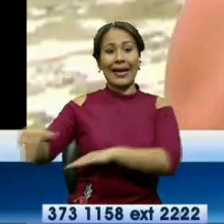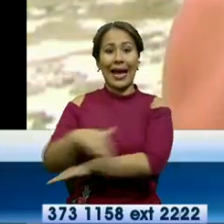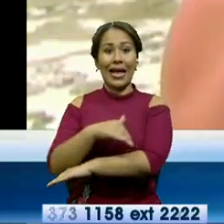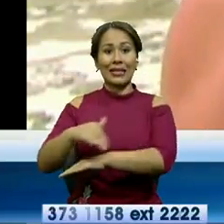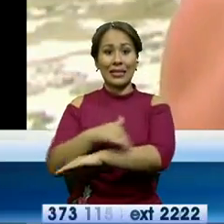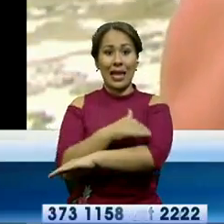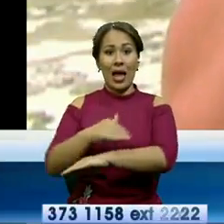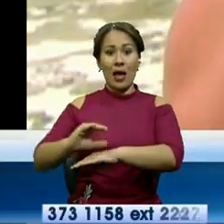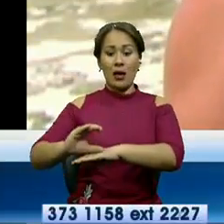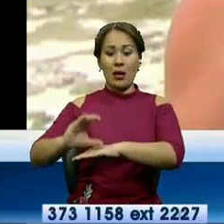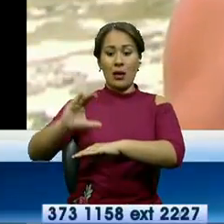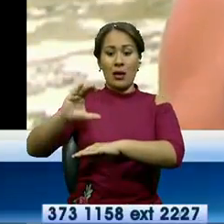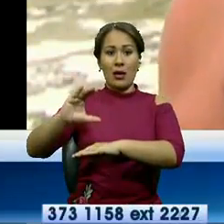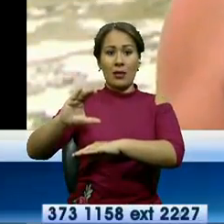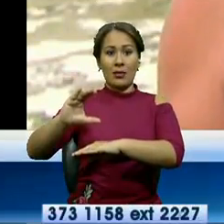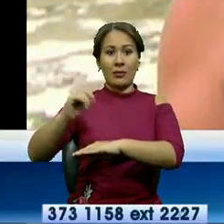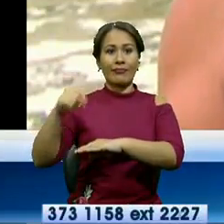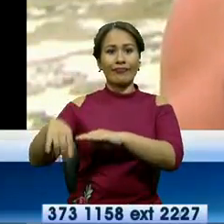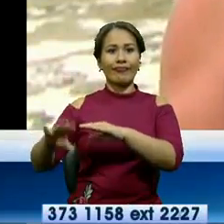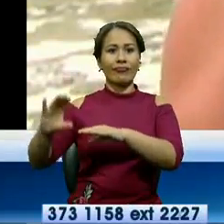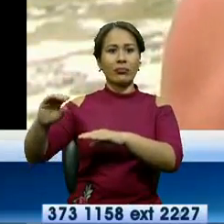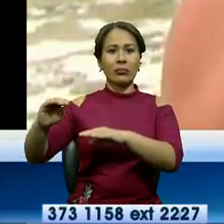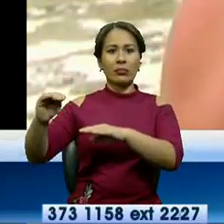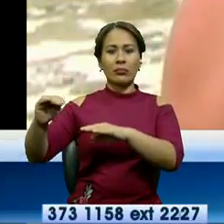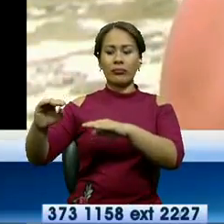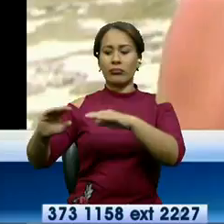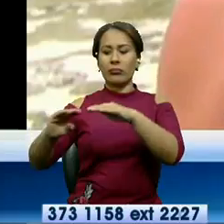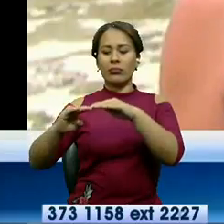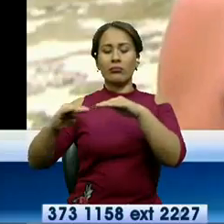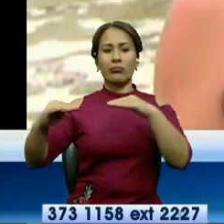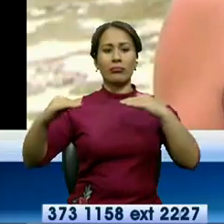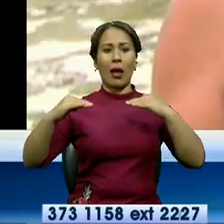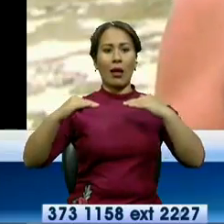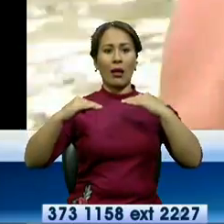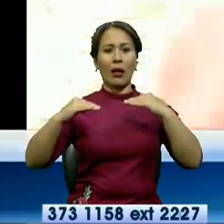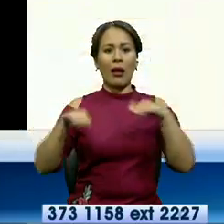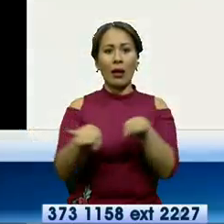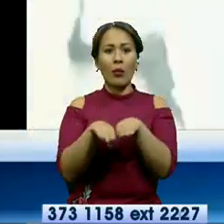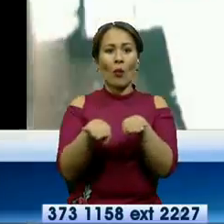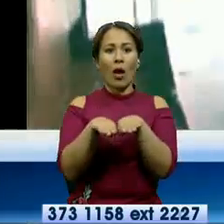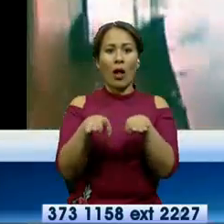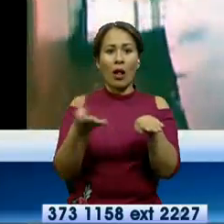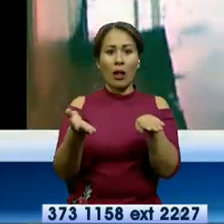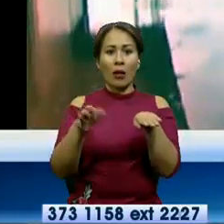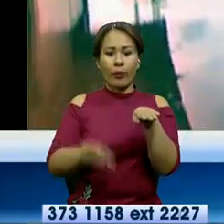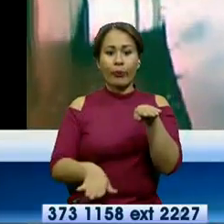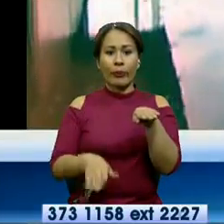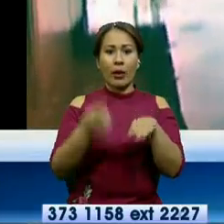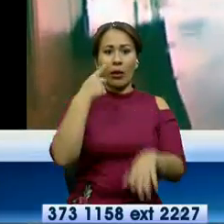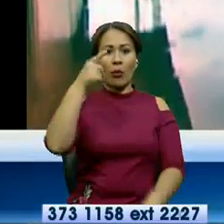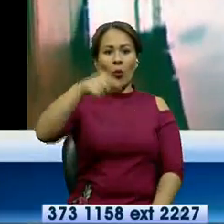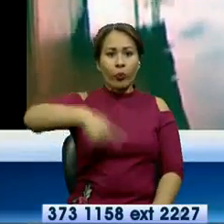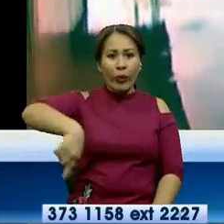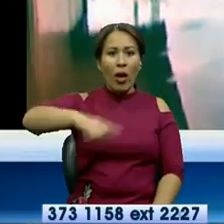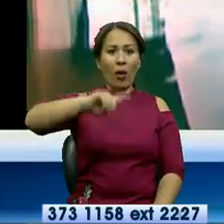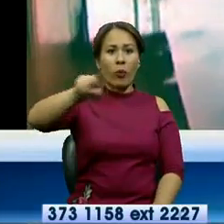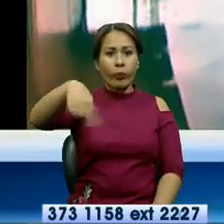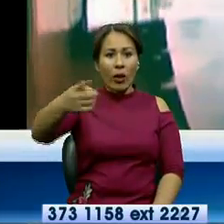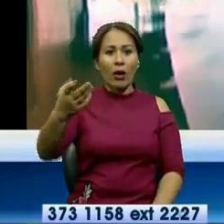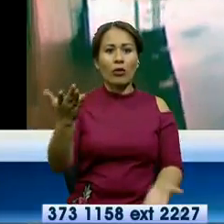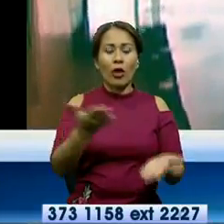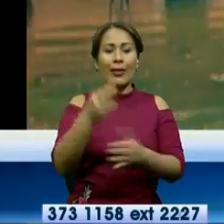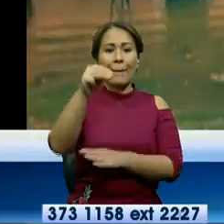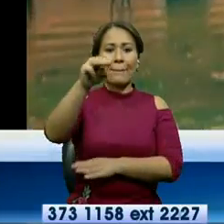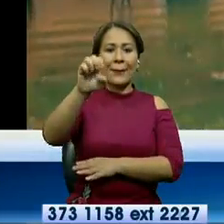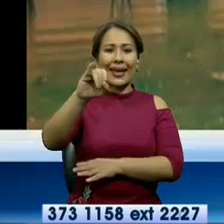ya lleva 3 o 4 bases, entonces ha quedado la escuela en hueco. En distintos sectores como Mejía y Río